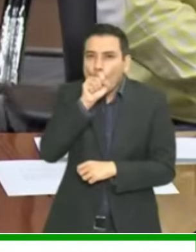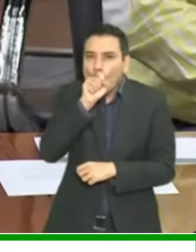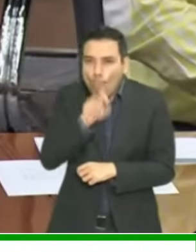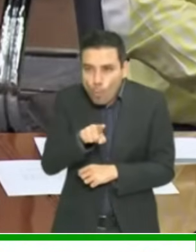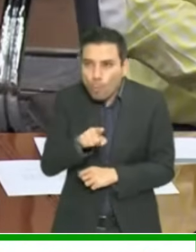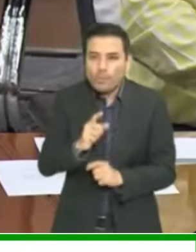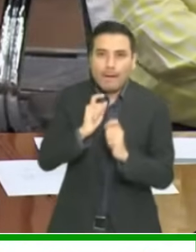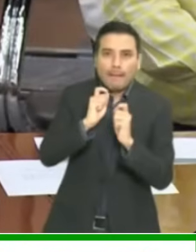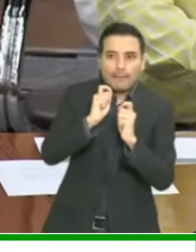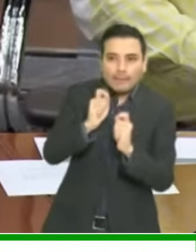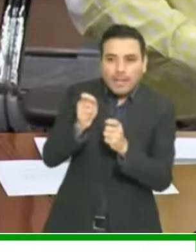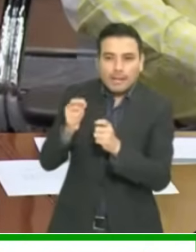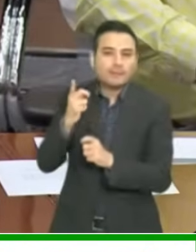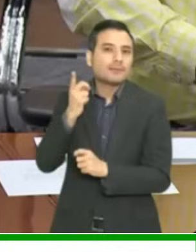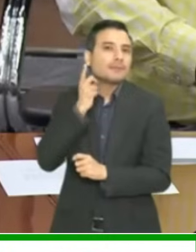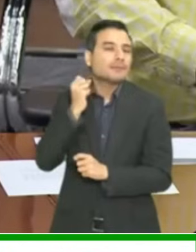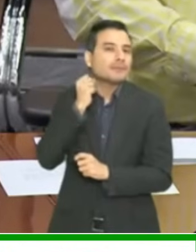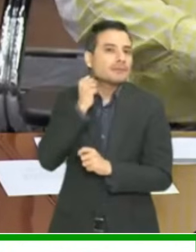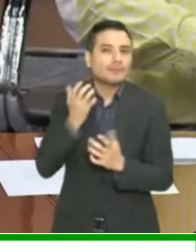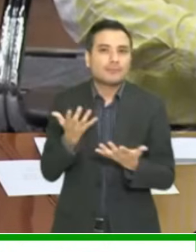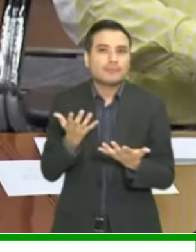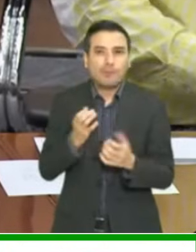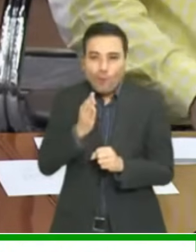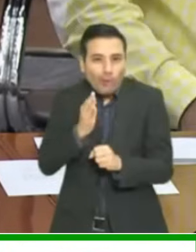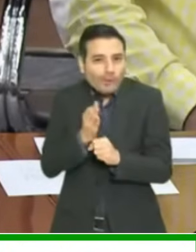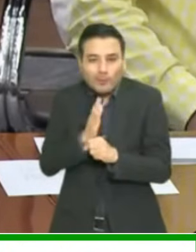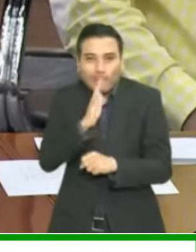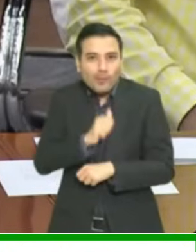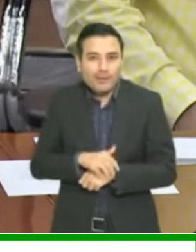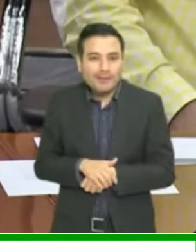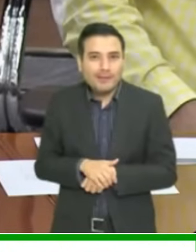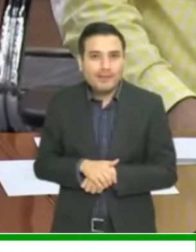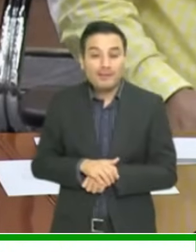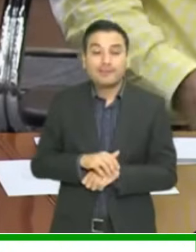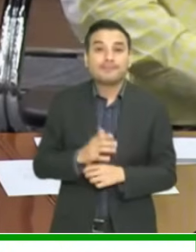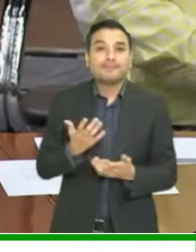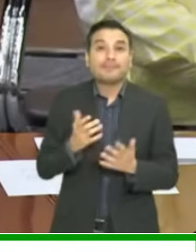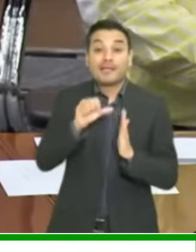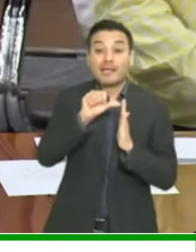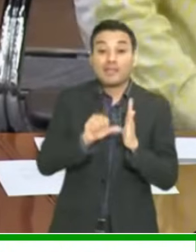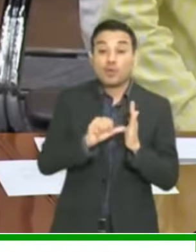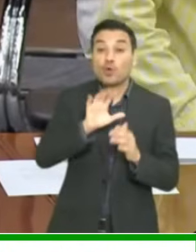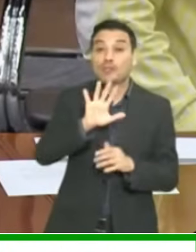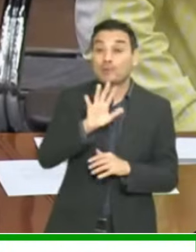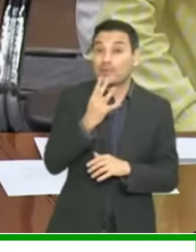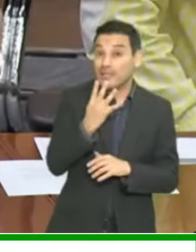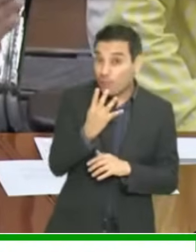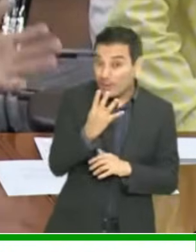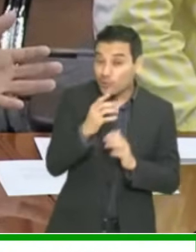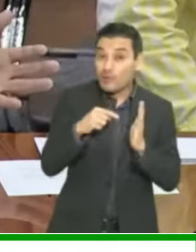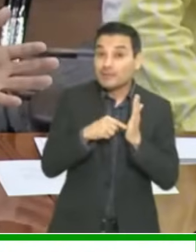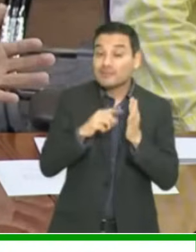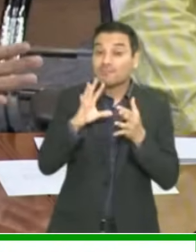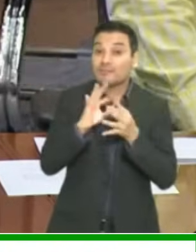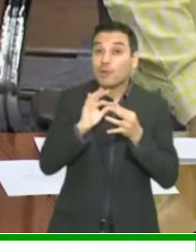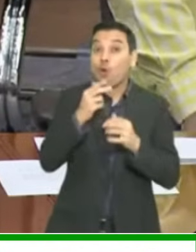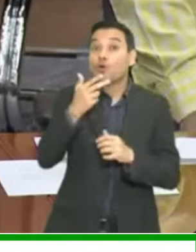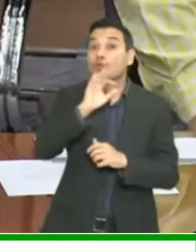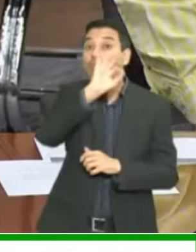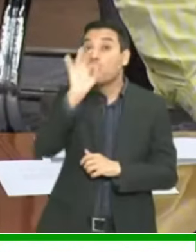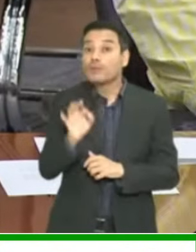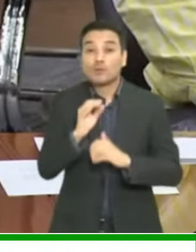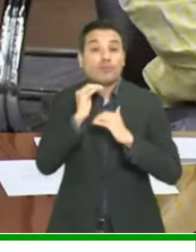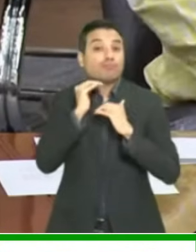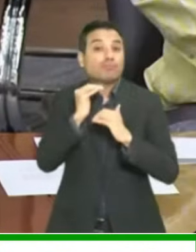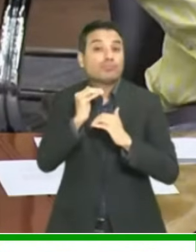el poder legislativo. Pero hoy no existe, porque hay la viabilidad en el 54 constitucional de una sobrerepresentación del 8%,